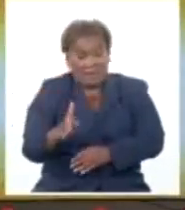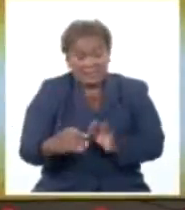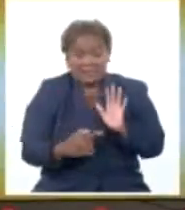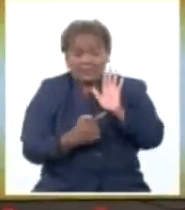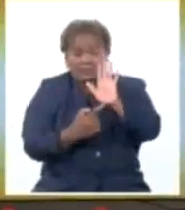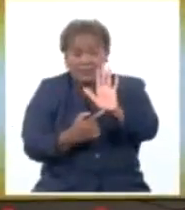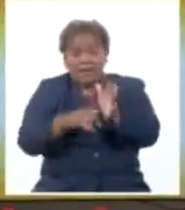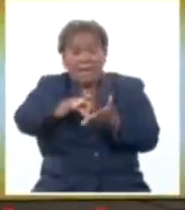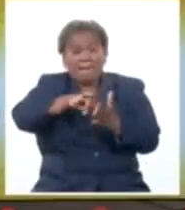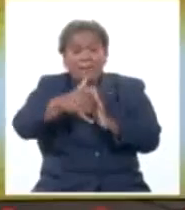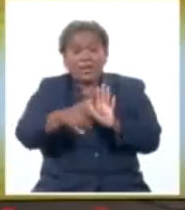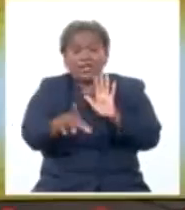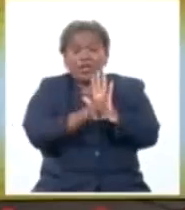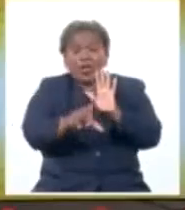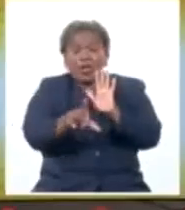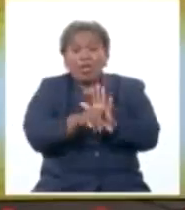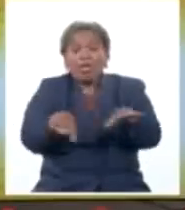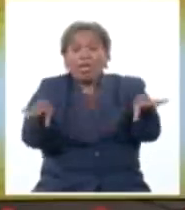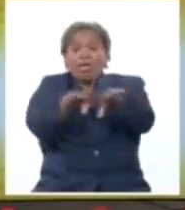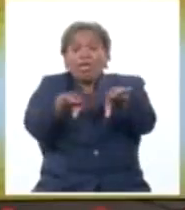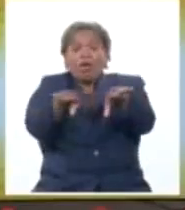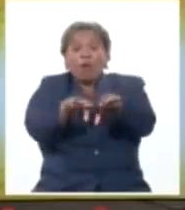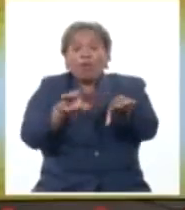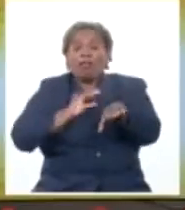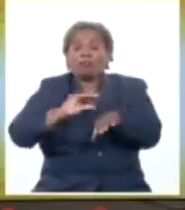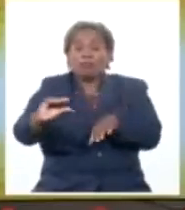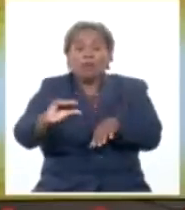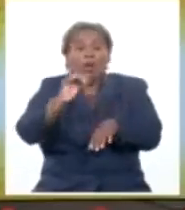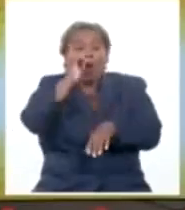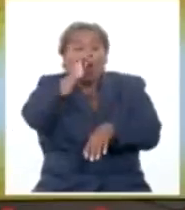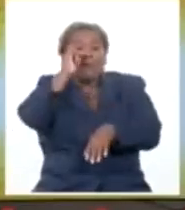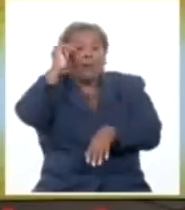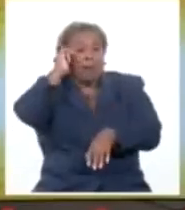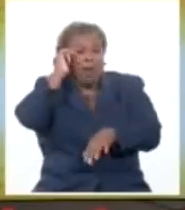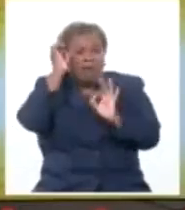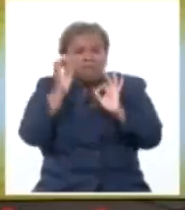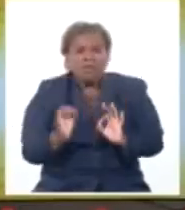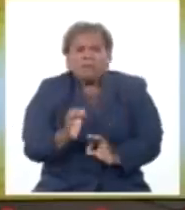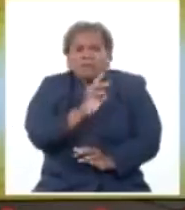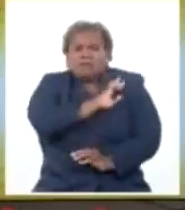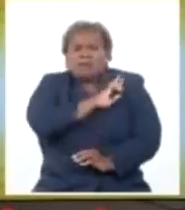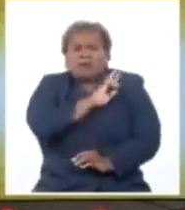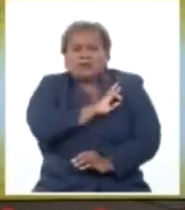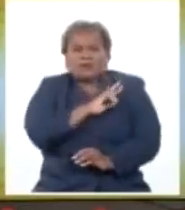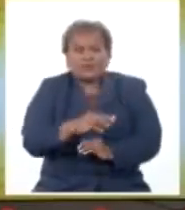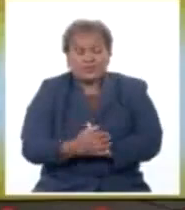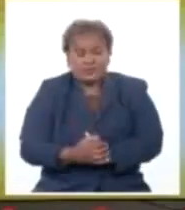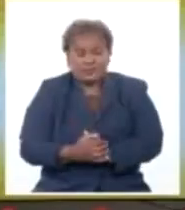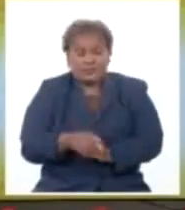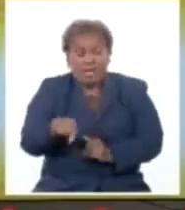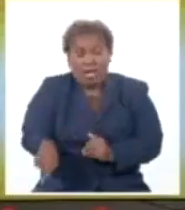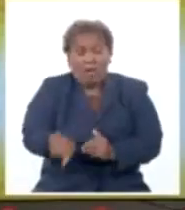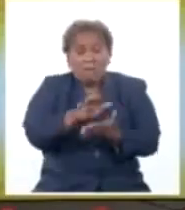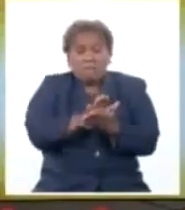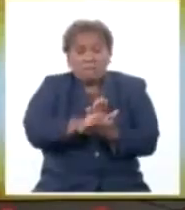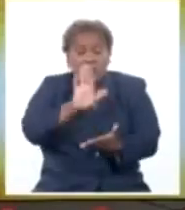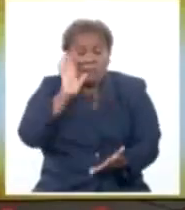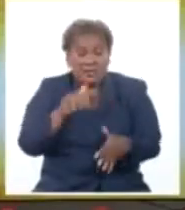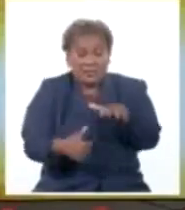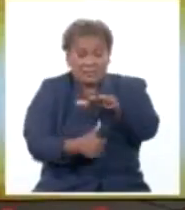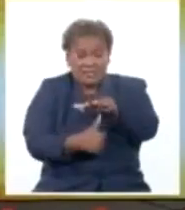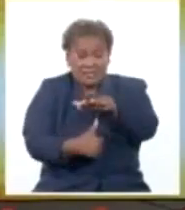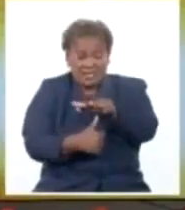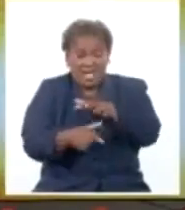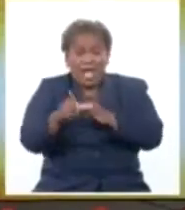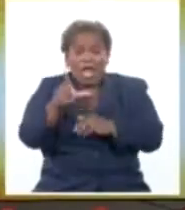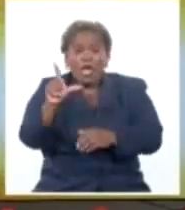de ley para la igualdad salarial entre hombres y mujeres que desempeñen el mismo cargo. Se trata de una de las promesas de campaña del presidente Luis